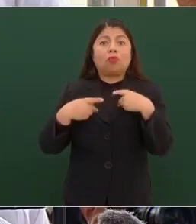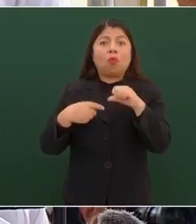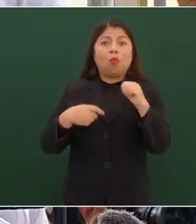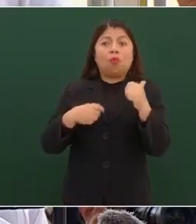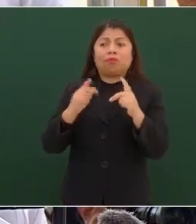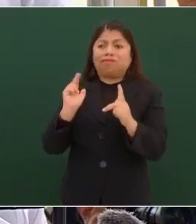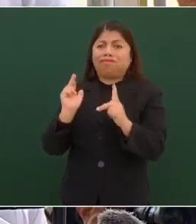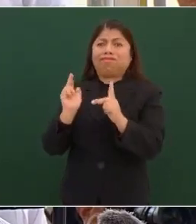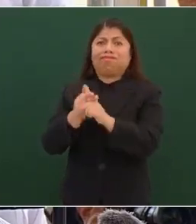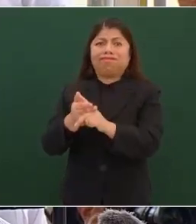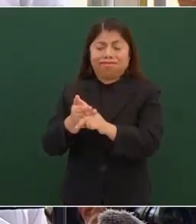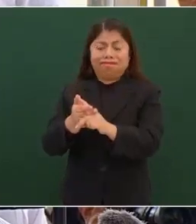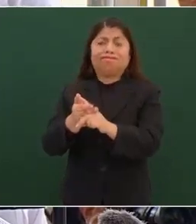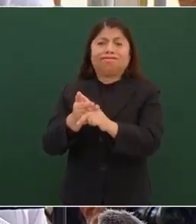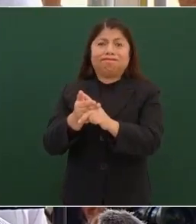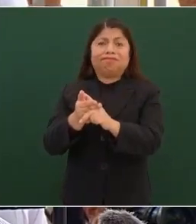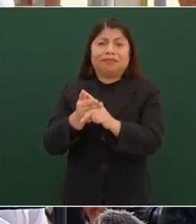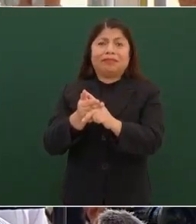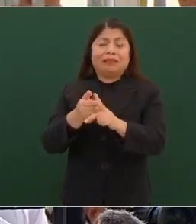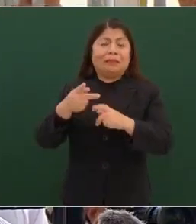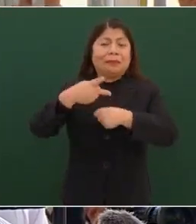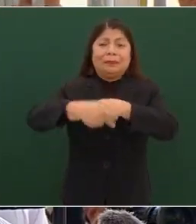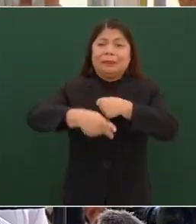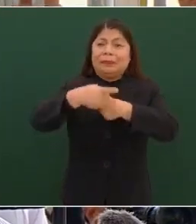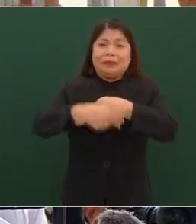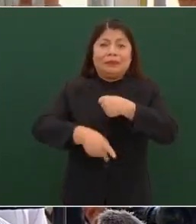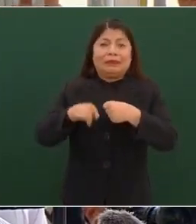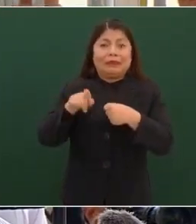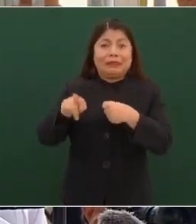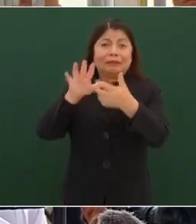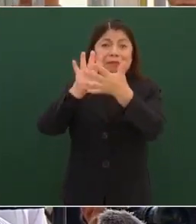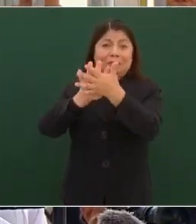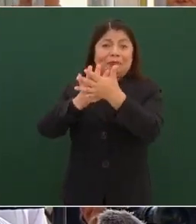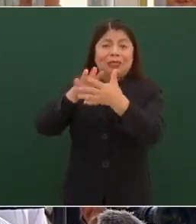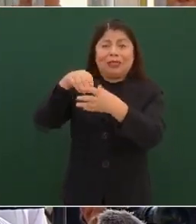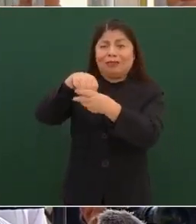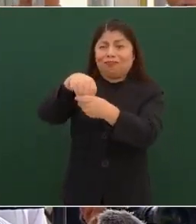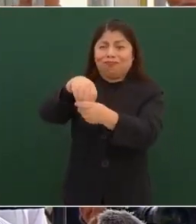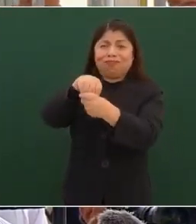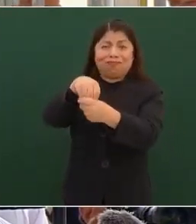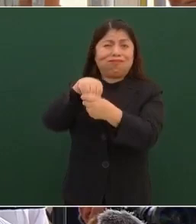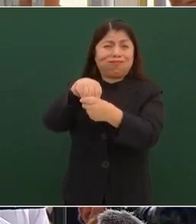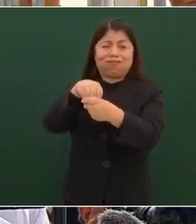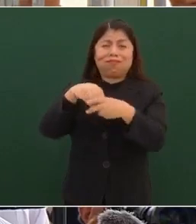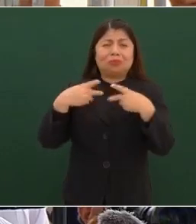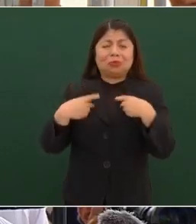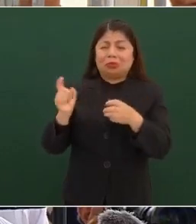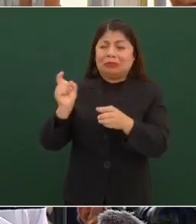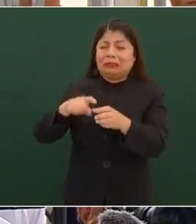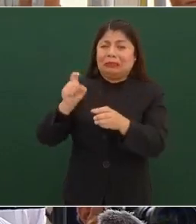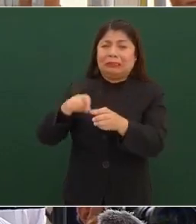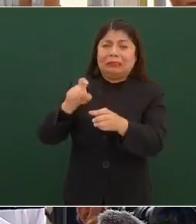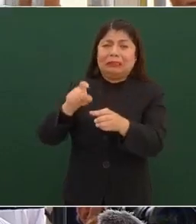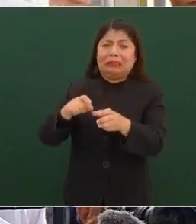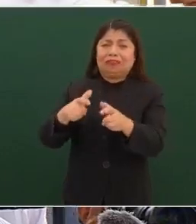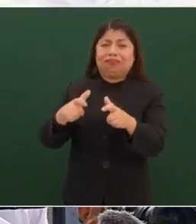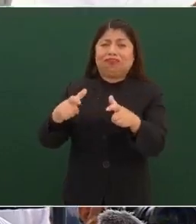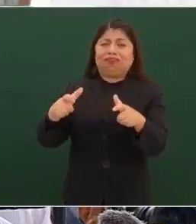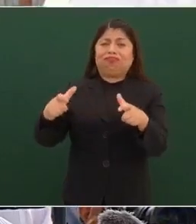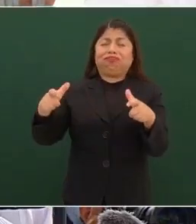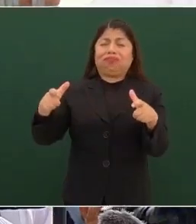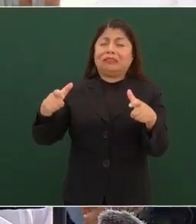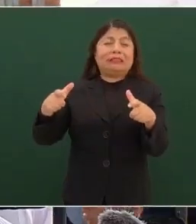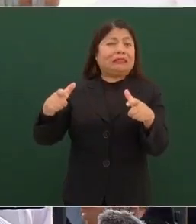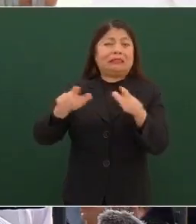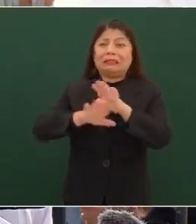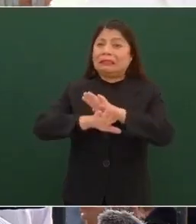prácticamente ya se lo comió la ciudad a este penal aquí en Cancún, y le piden ese apoyo, y también obviamente el tema de la seguridad por